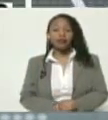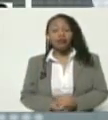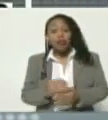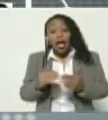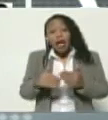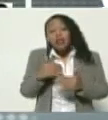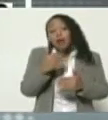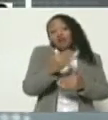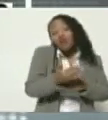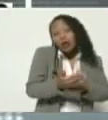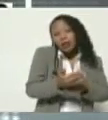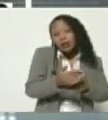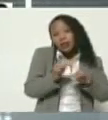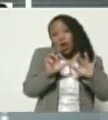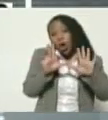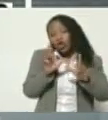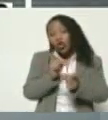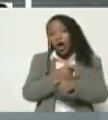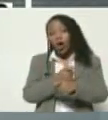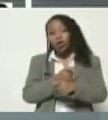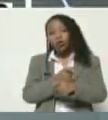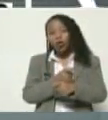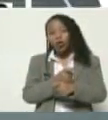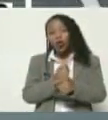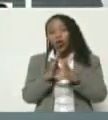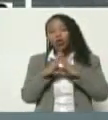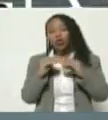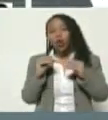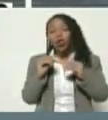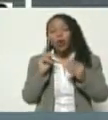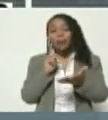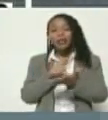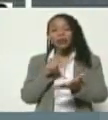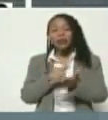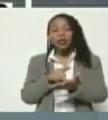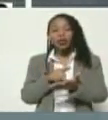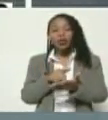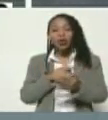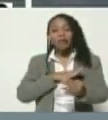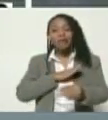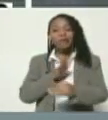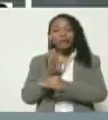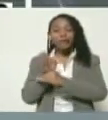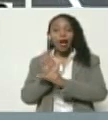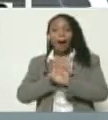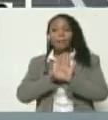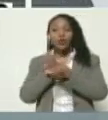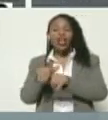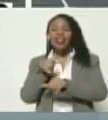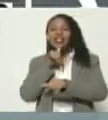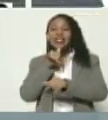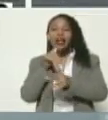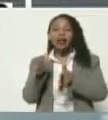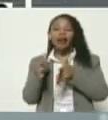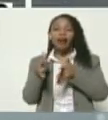después del 8 de agosto, todos los que hayan participado tienen que apoyar a quien